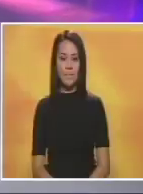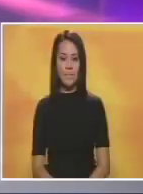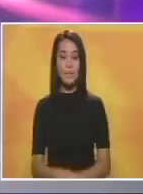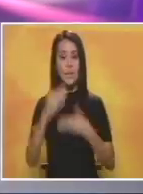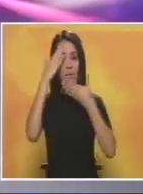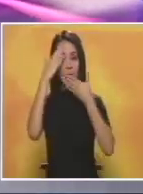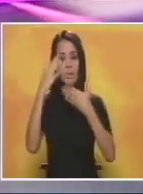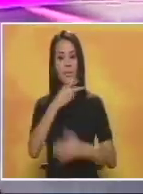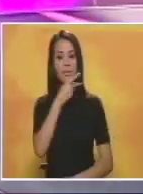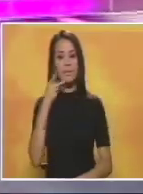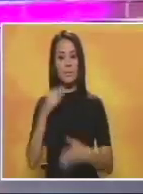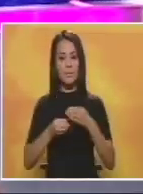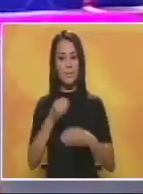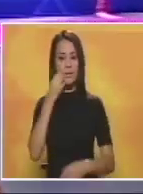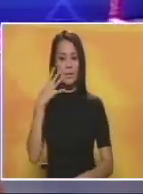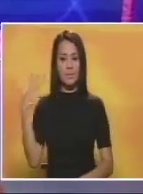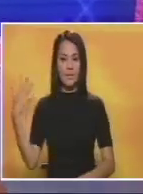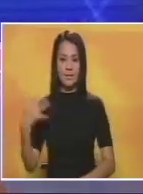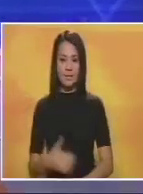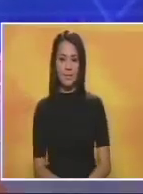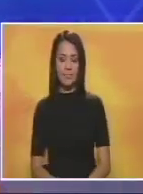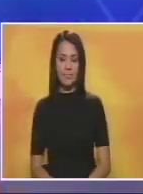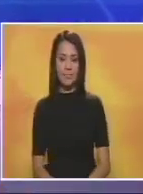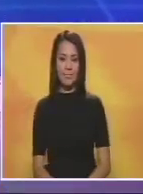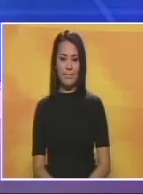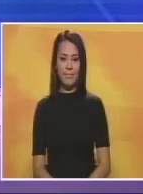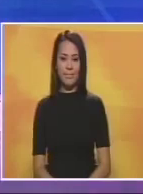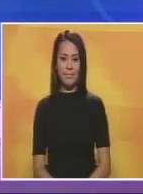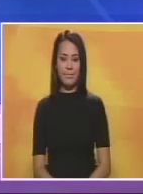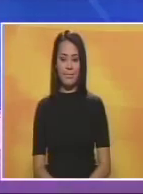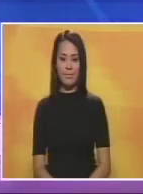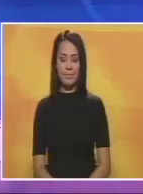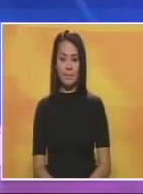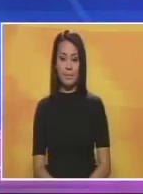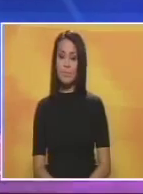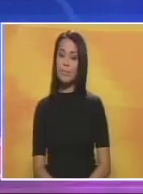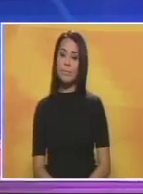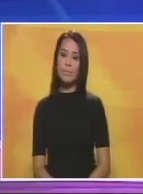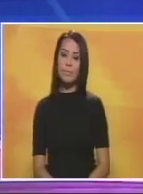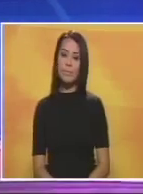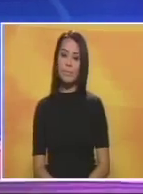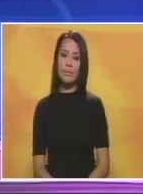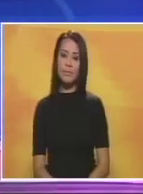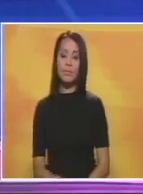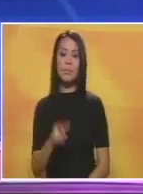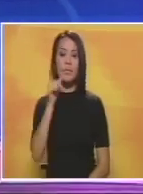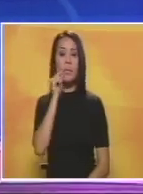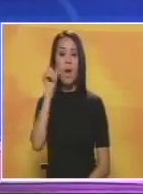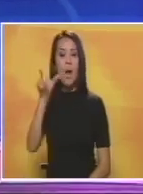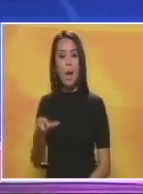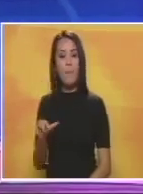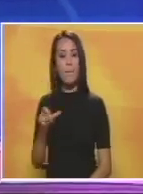Hola, ¿qué tal amigos? Soy Carelis Cuadros y esto es Estrenos y Estrellas. Iniciamos las noticias del mundo del espectáculo con Rubén